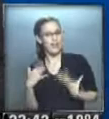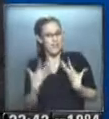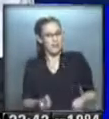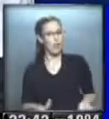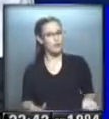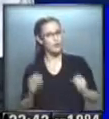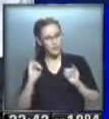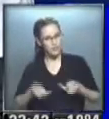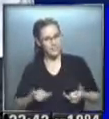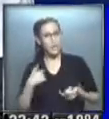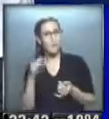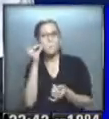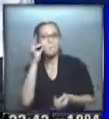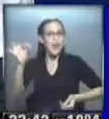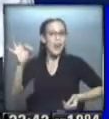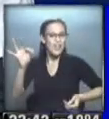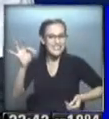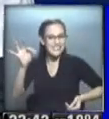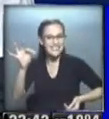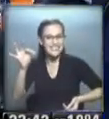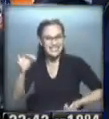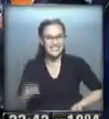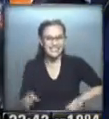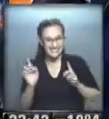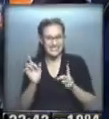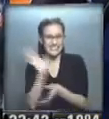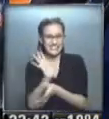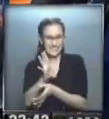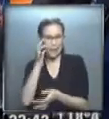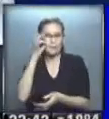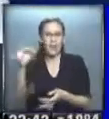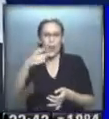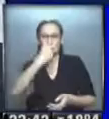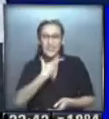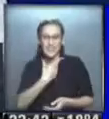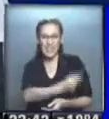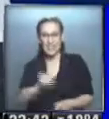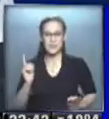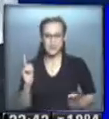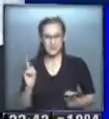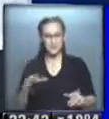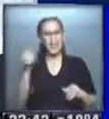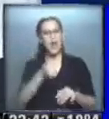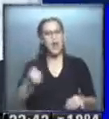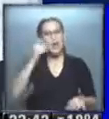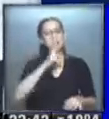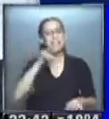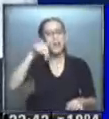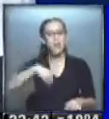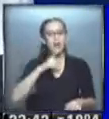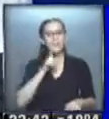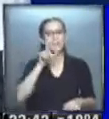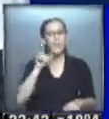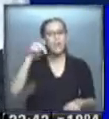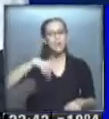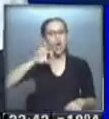sí, ¿no? Nuestro pelo en ese bigote colectivo. Sí. Así que bueno, sigan... ¿A dónde eso? Arroba EstebanTecno7, síganlo